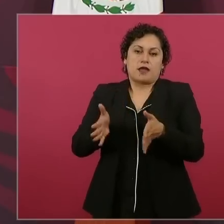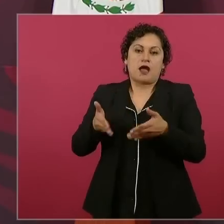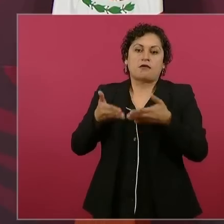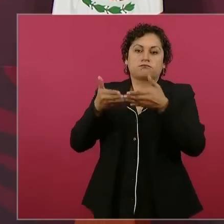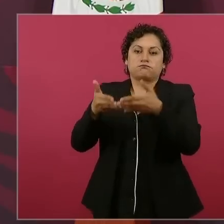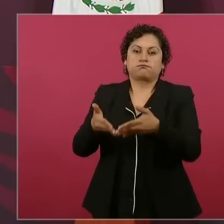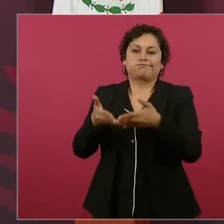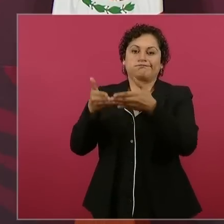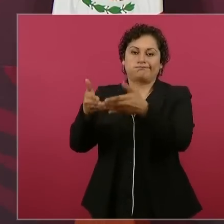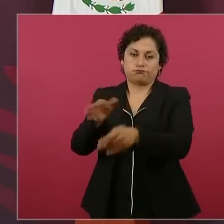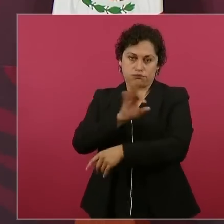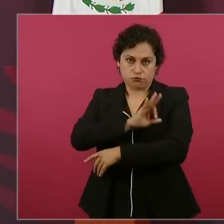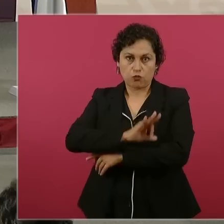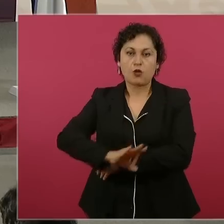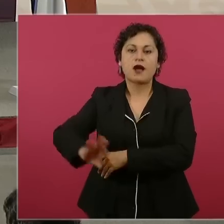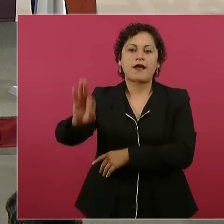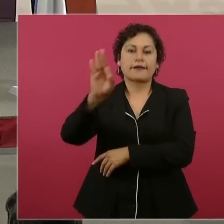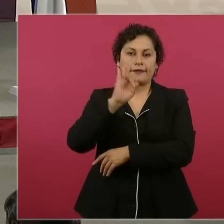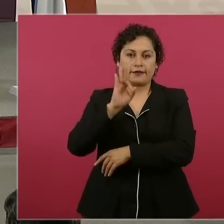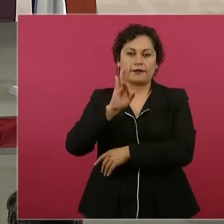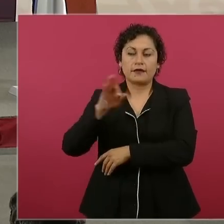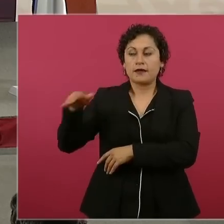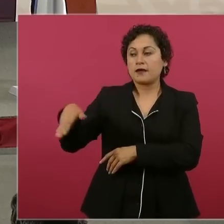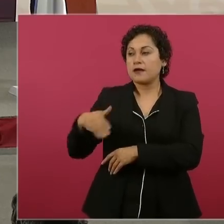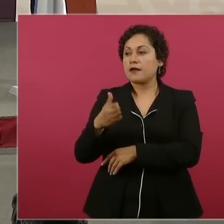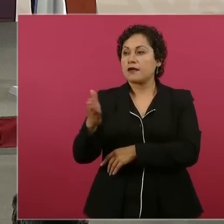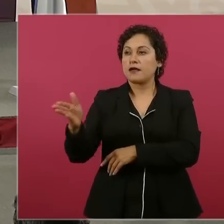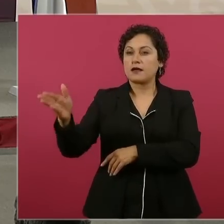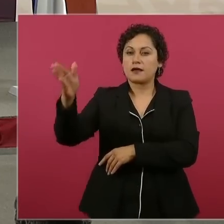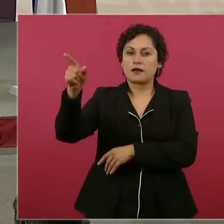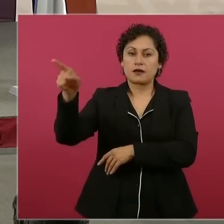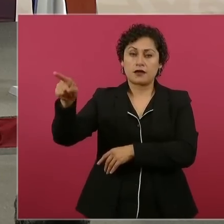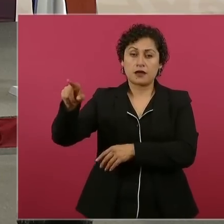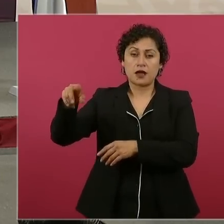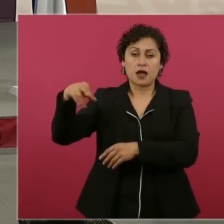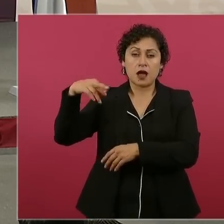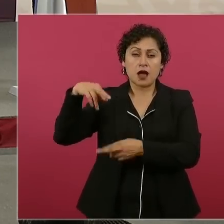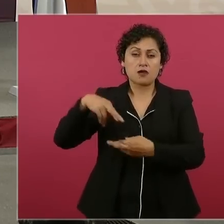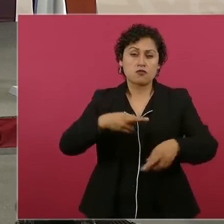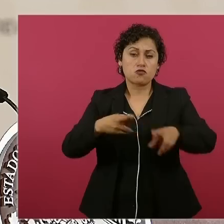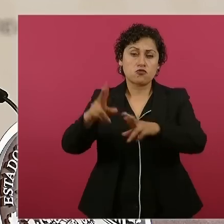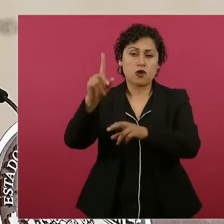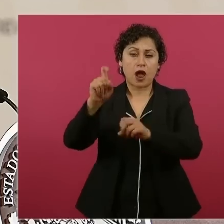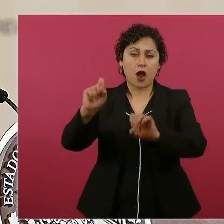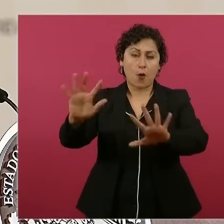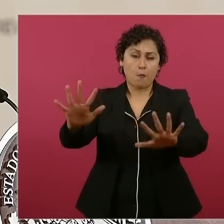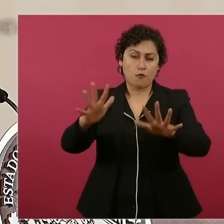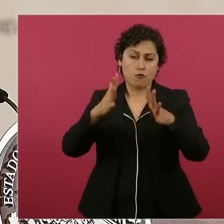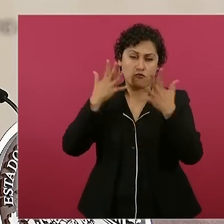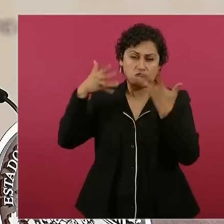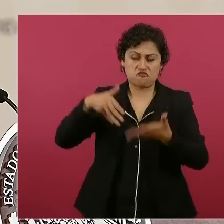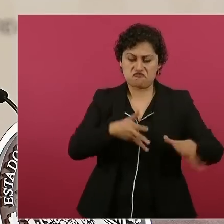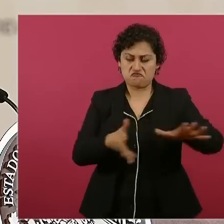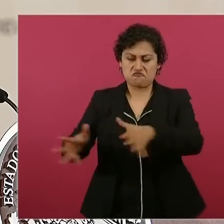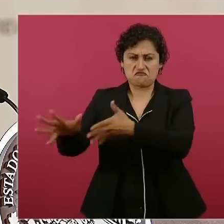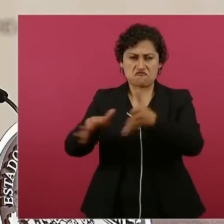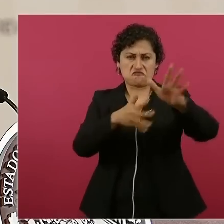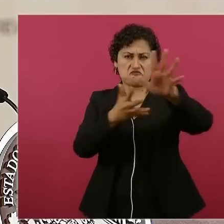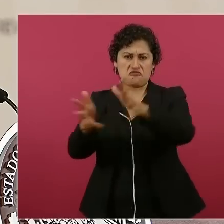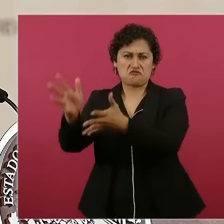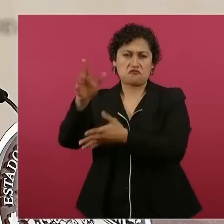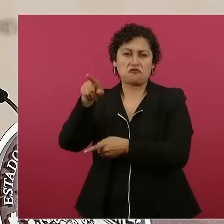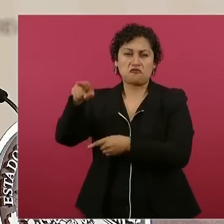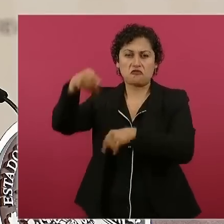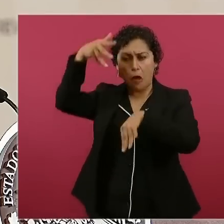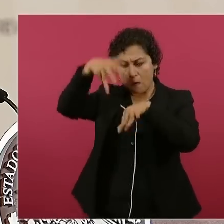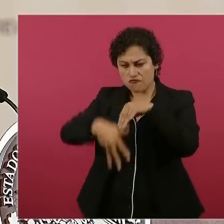Arriba hay unas partes, se llaman rápidos, son como cascadas,